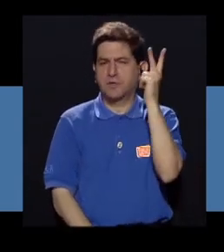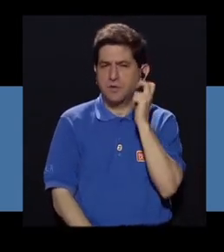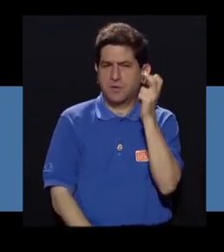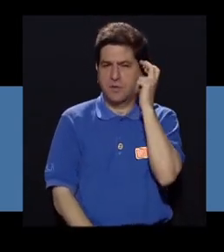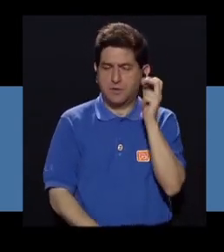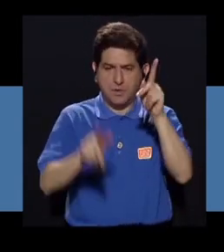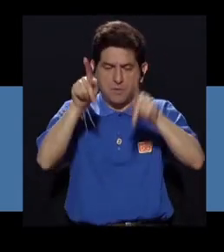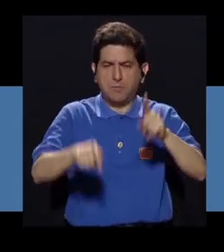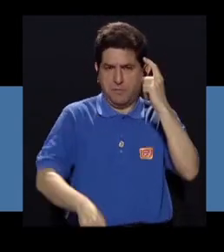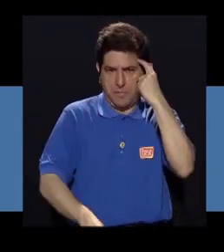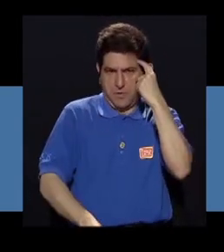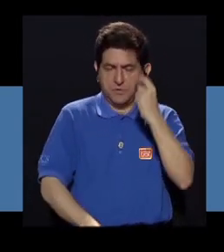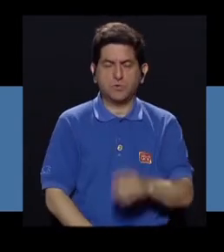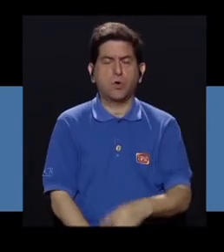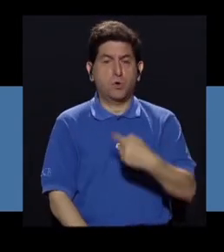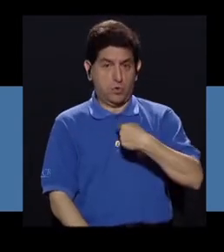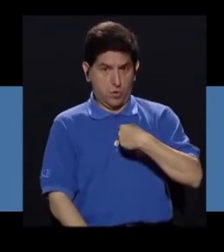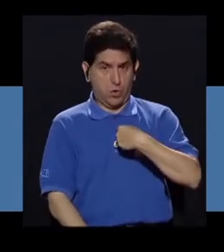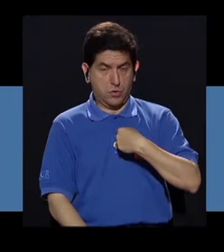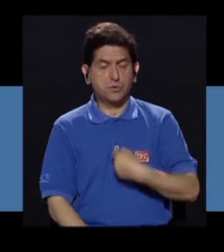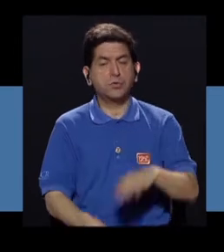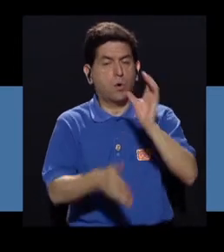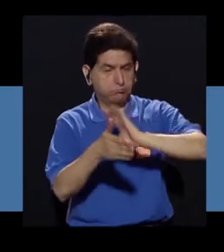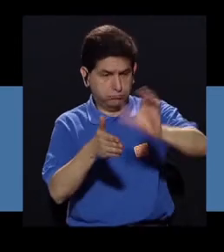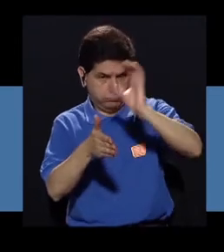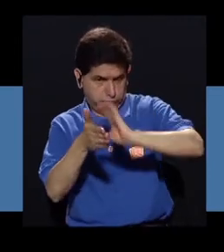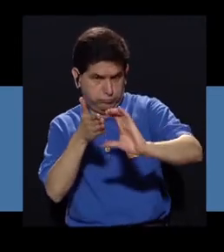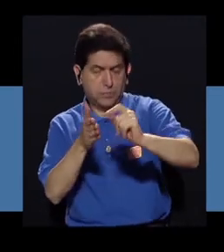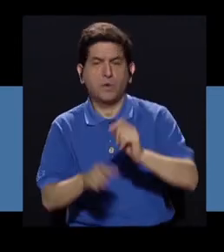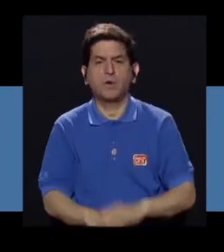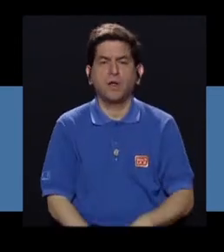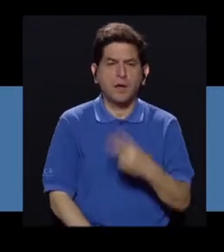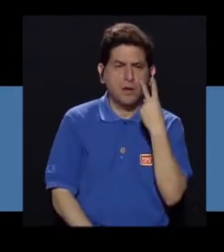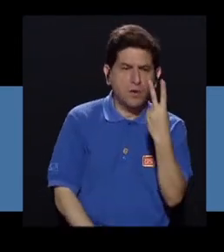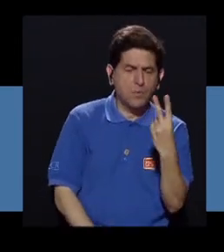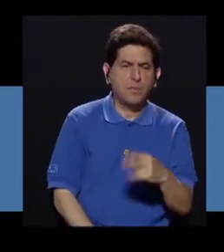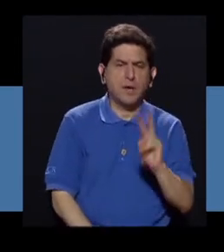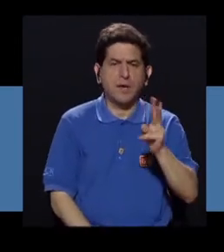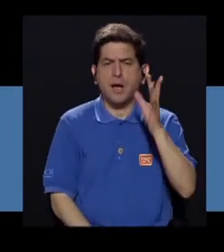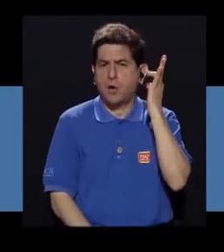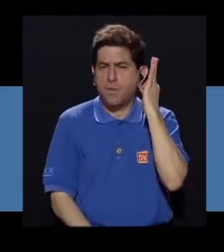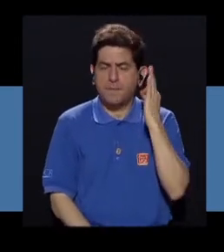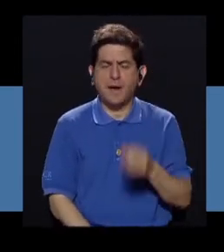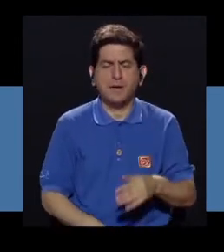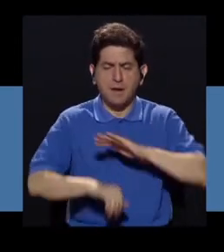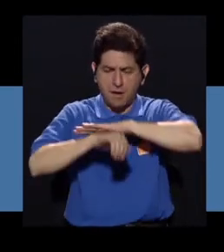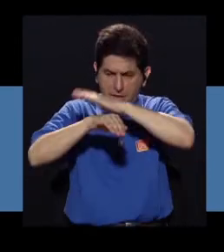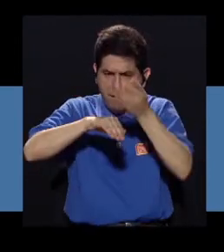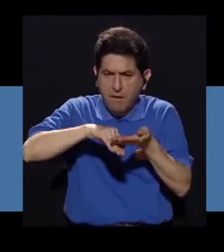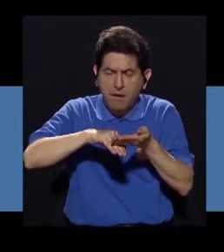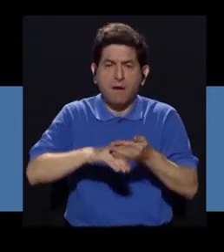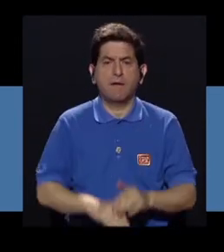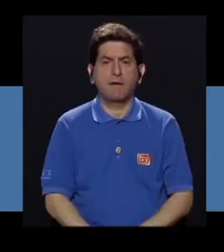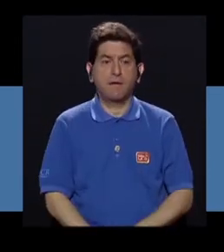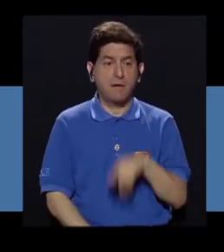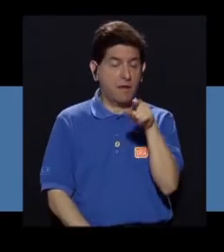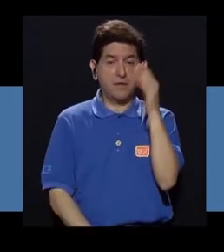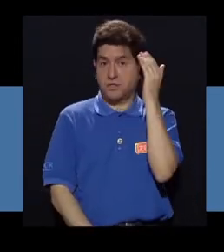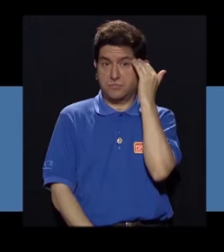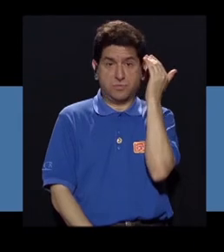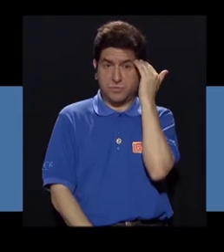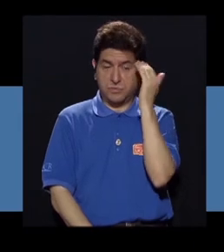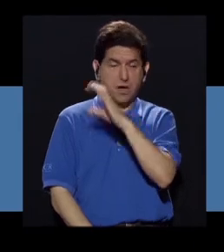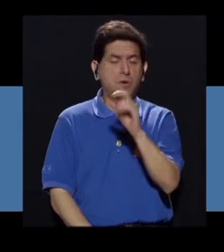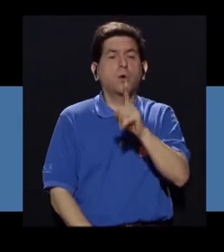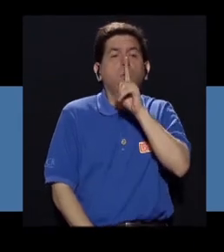a saber escuchar lo que ellas piensan. Yo llegaba al cole, veía compañeras que están embarazadas, entonces ellas